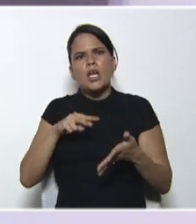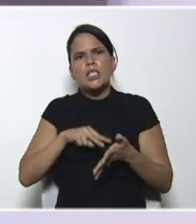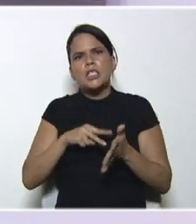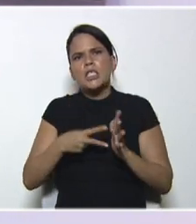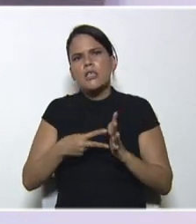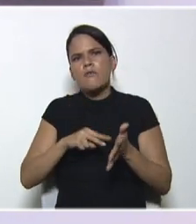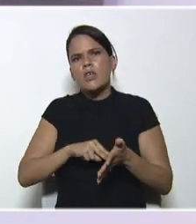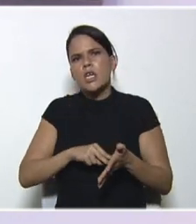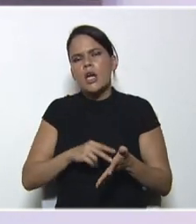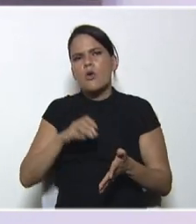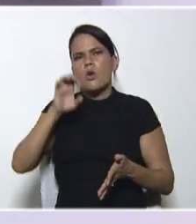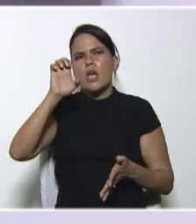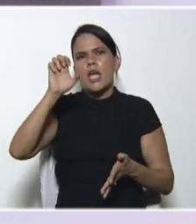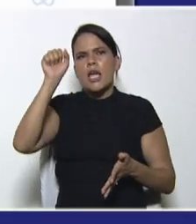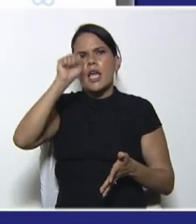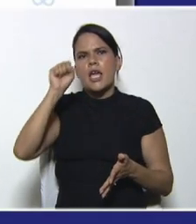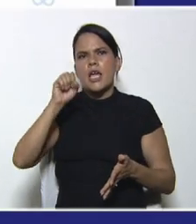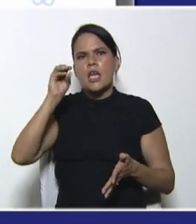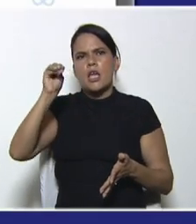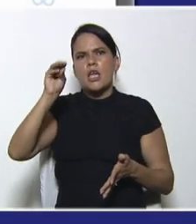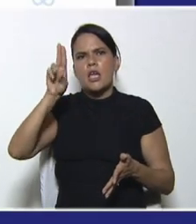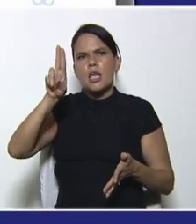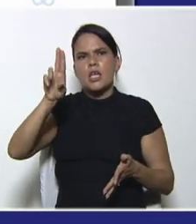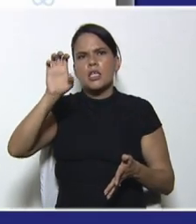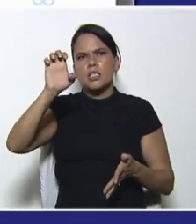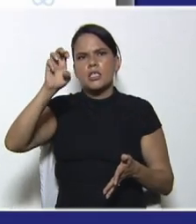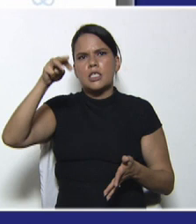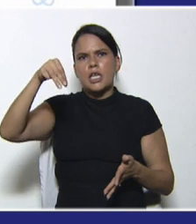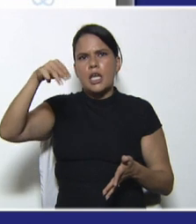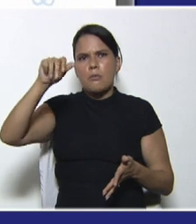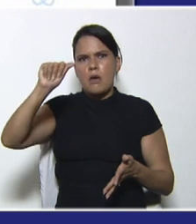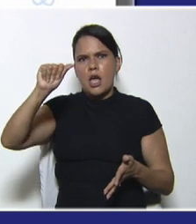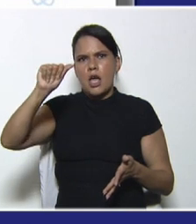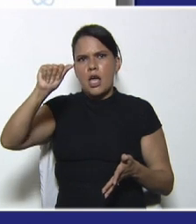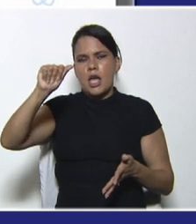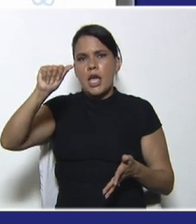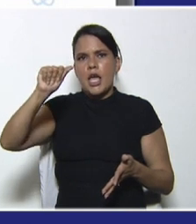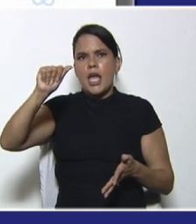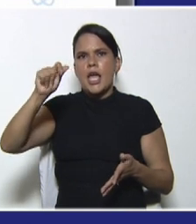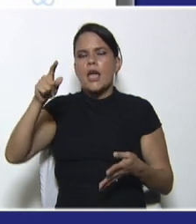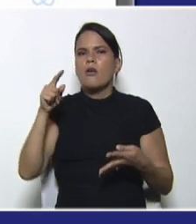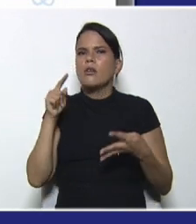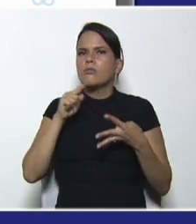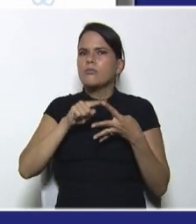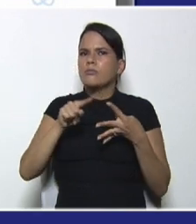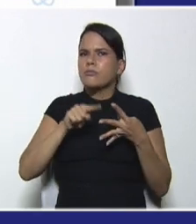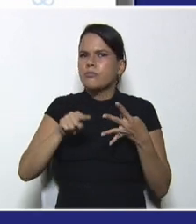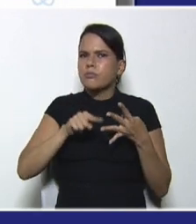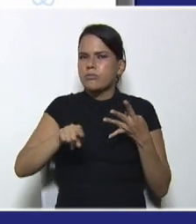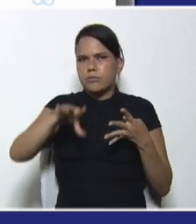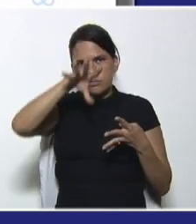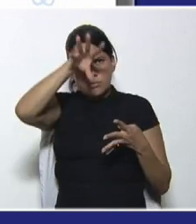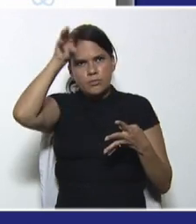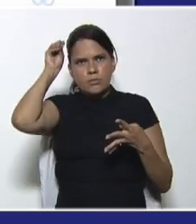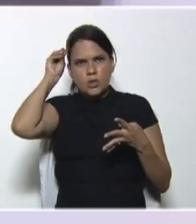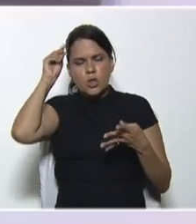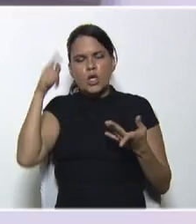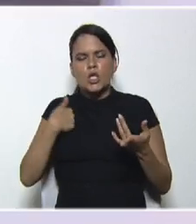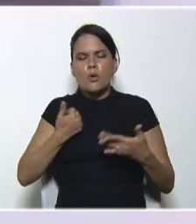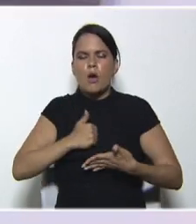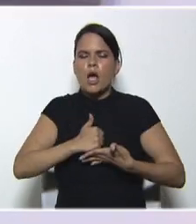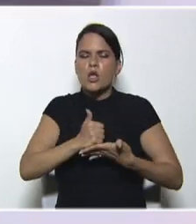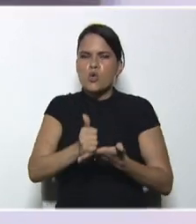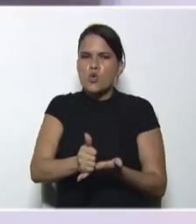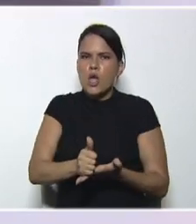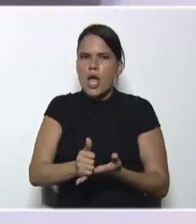un esquema, haciéndolo entender a él que es una técnica de estudio que nos va a permitir asociar y relacionar ideas